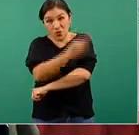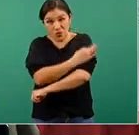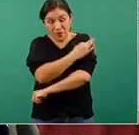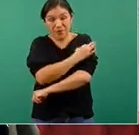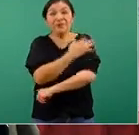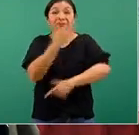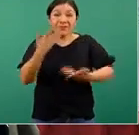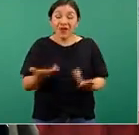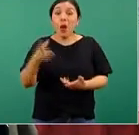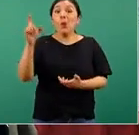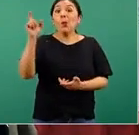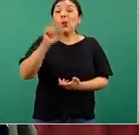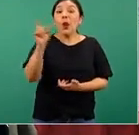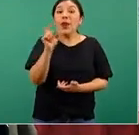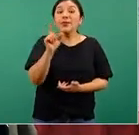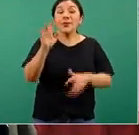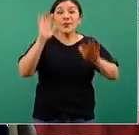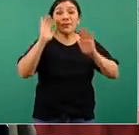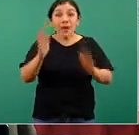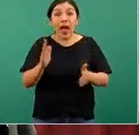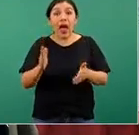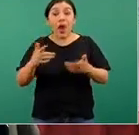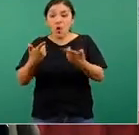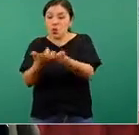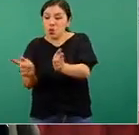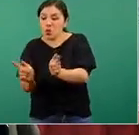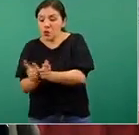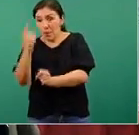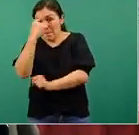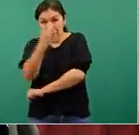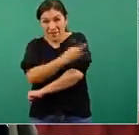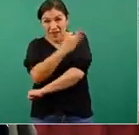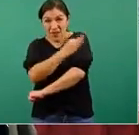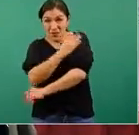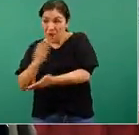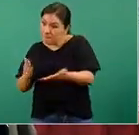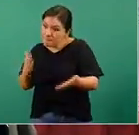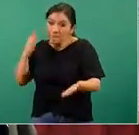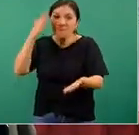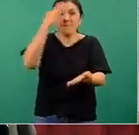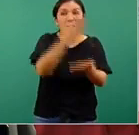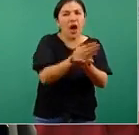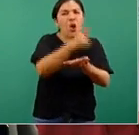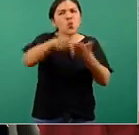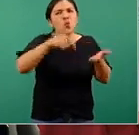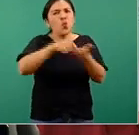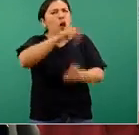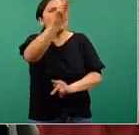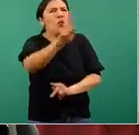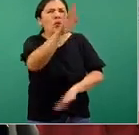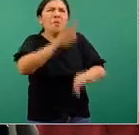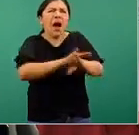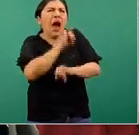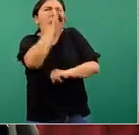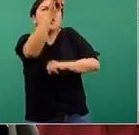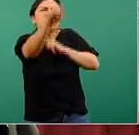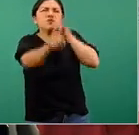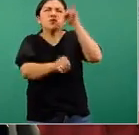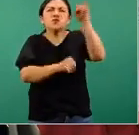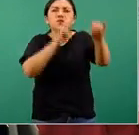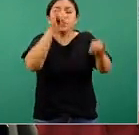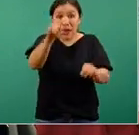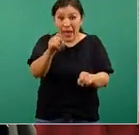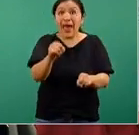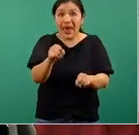cuando entran las brigadas del operativo Correcaminos a zonas rurales dispersas, evidentemente